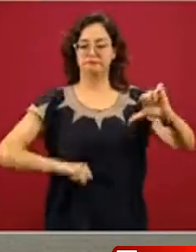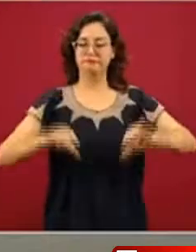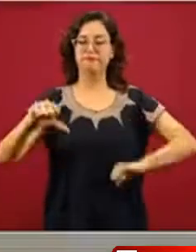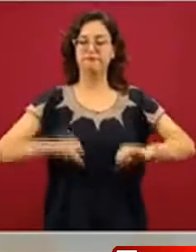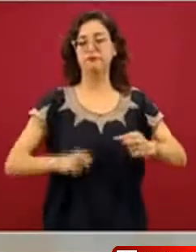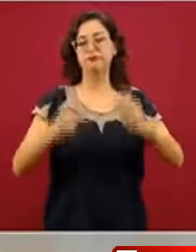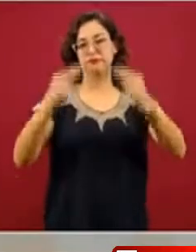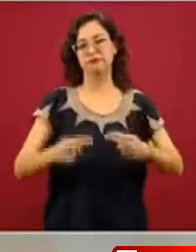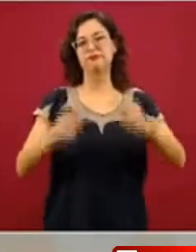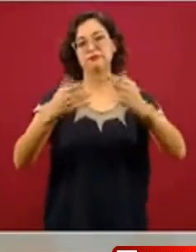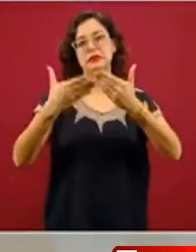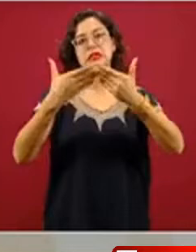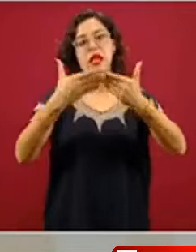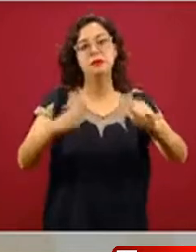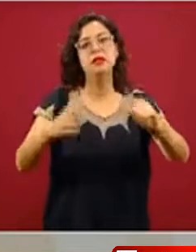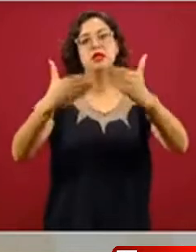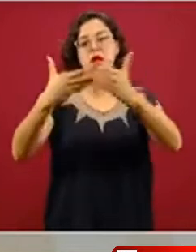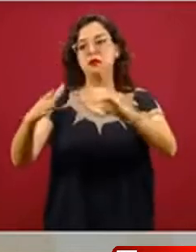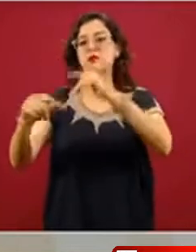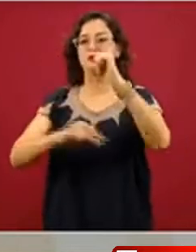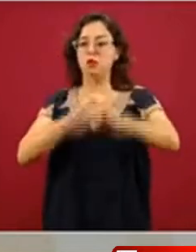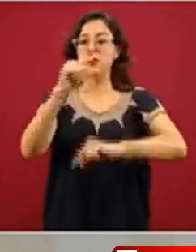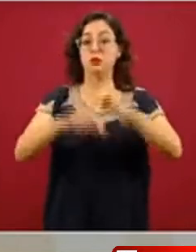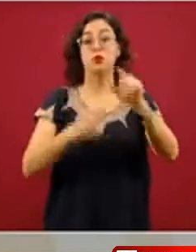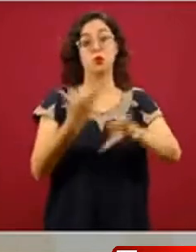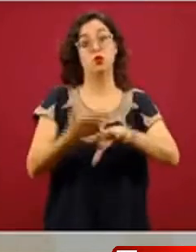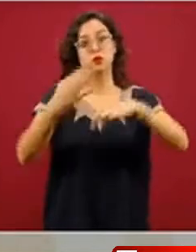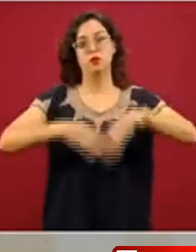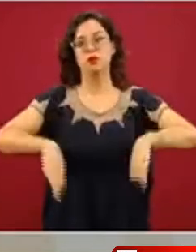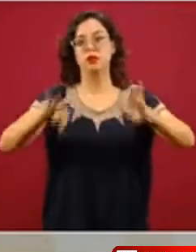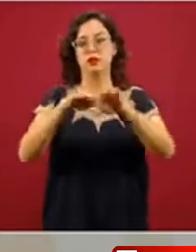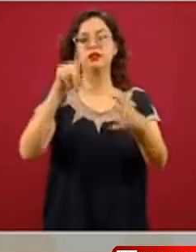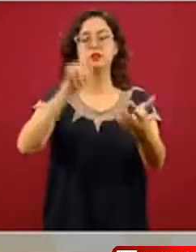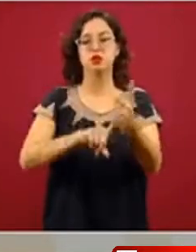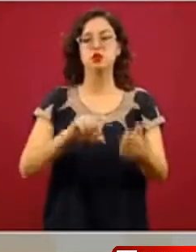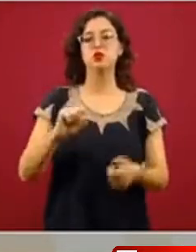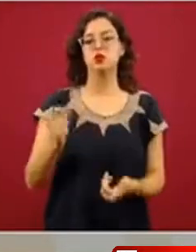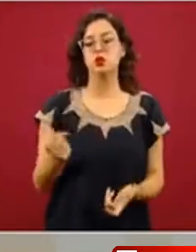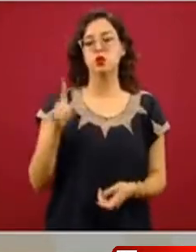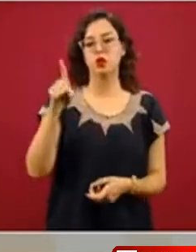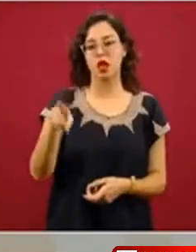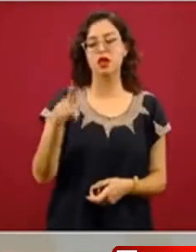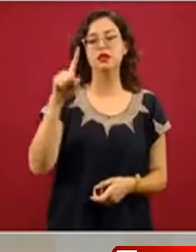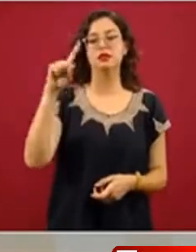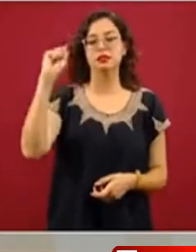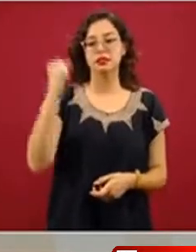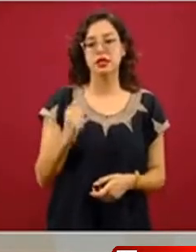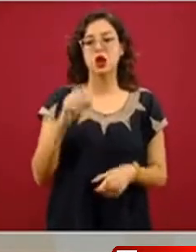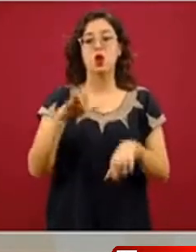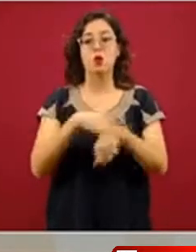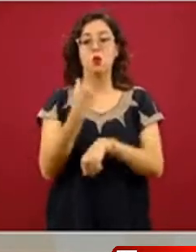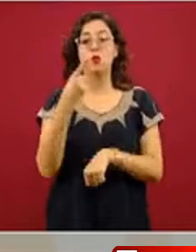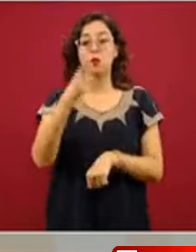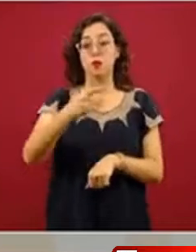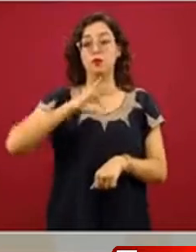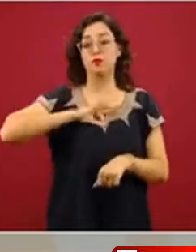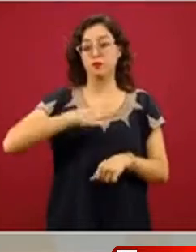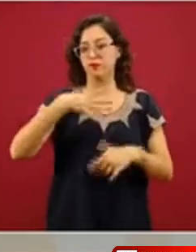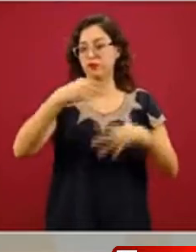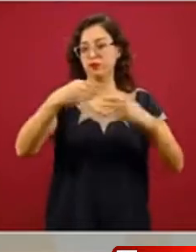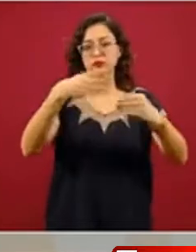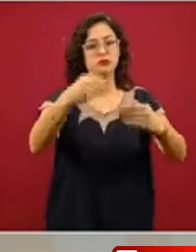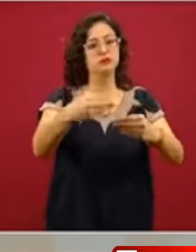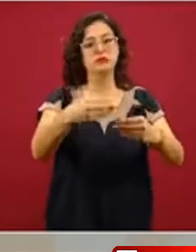de comercio que son relevantes para el estado de Sinaloa. Además de que en Sinaloa la epidemia sí está muy